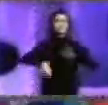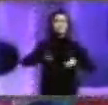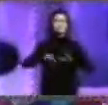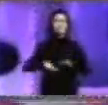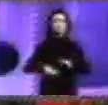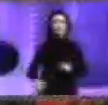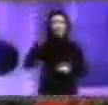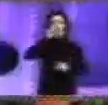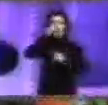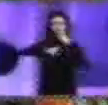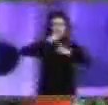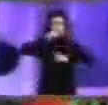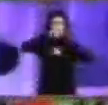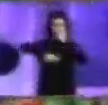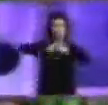Cada año tengo una